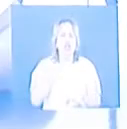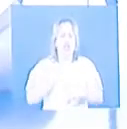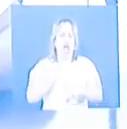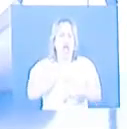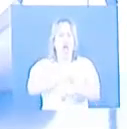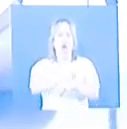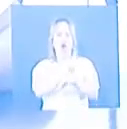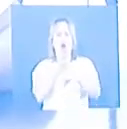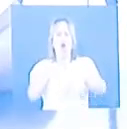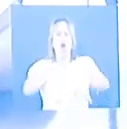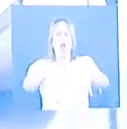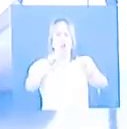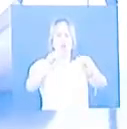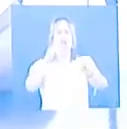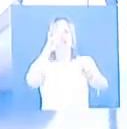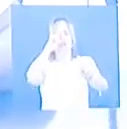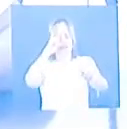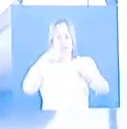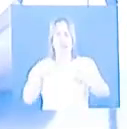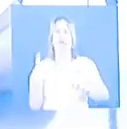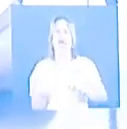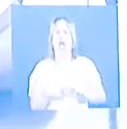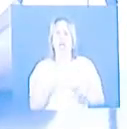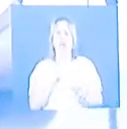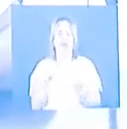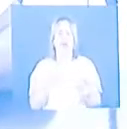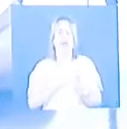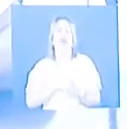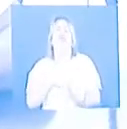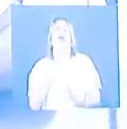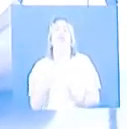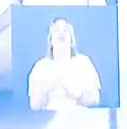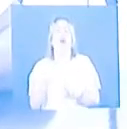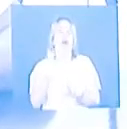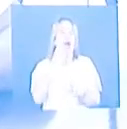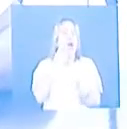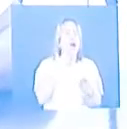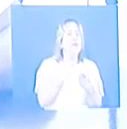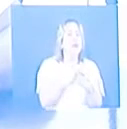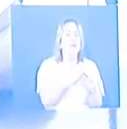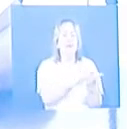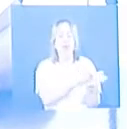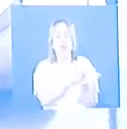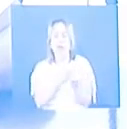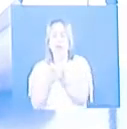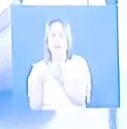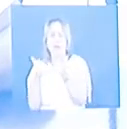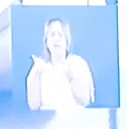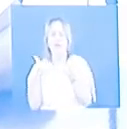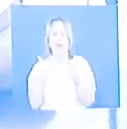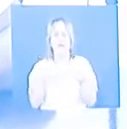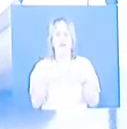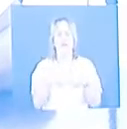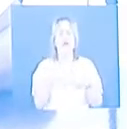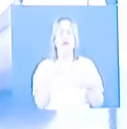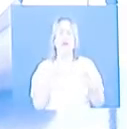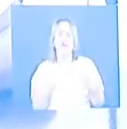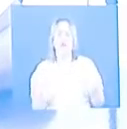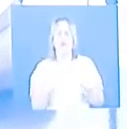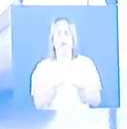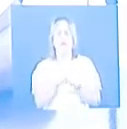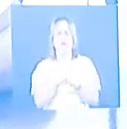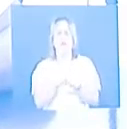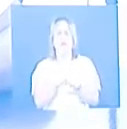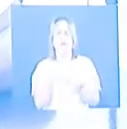sea a nivel de la emisora provincial o en la emisora municipal. Que esto va a ser ese mismo